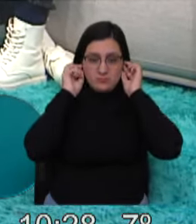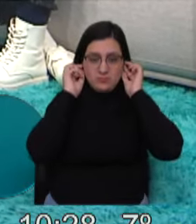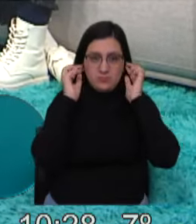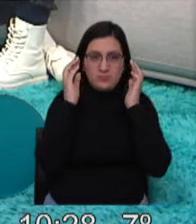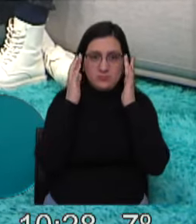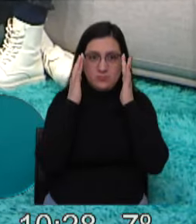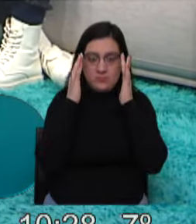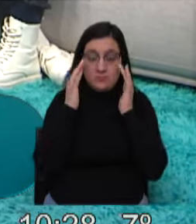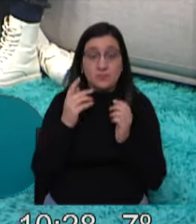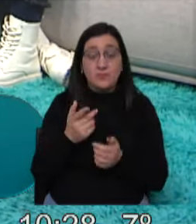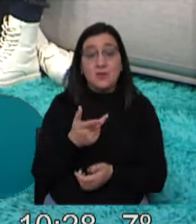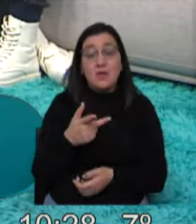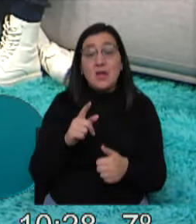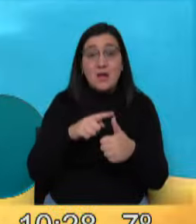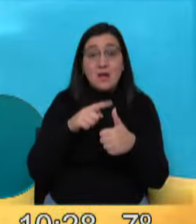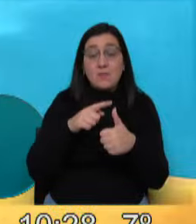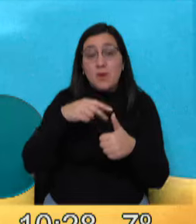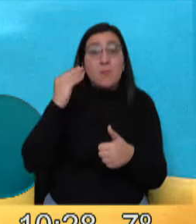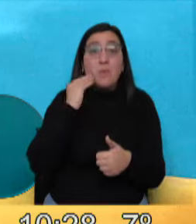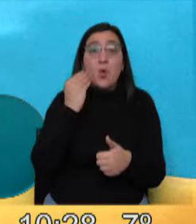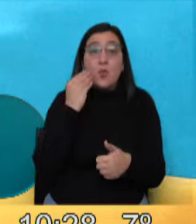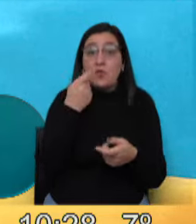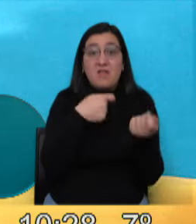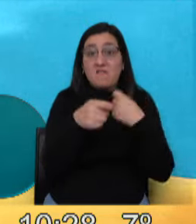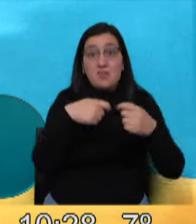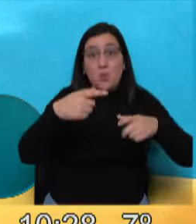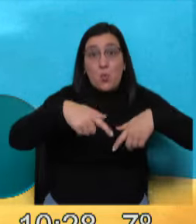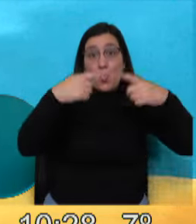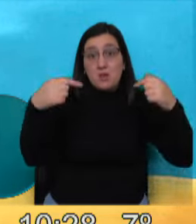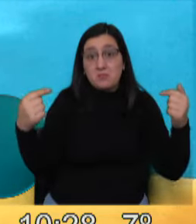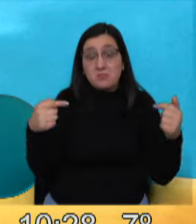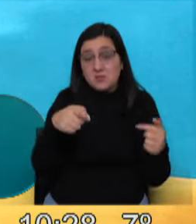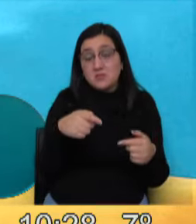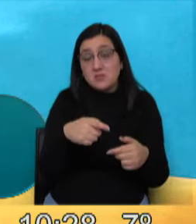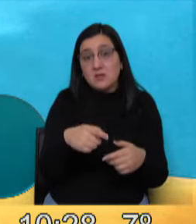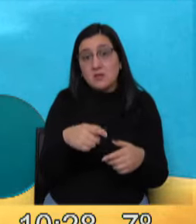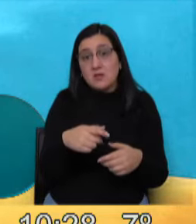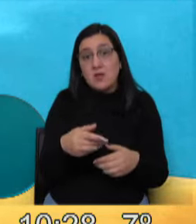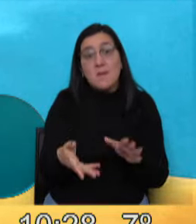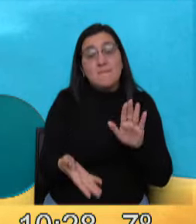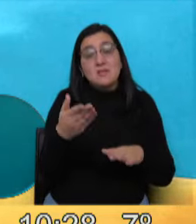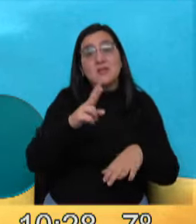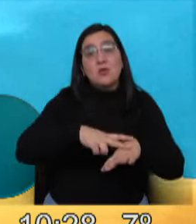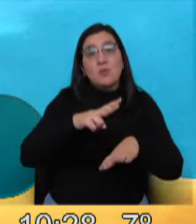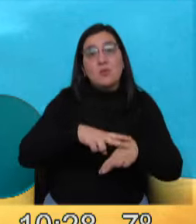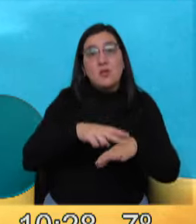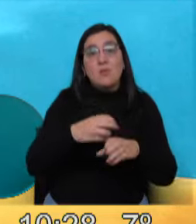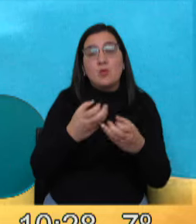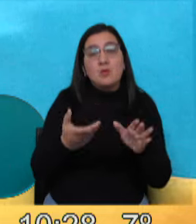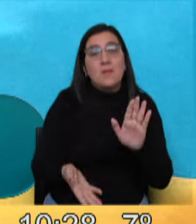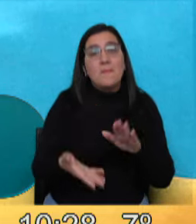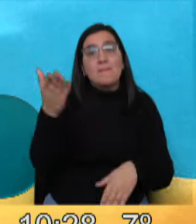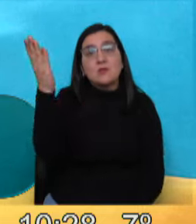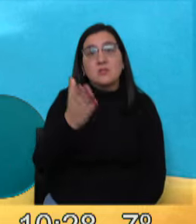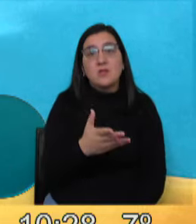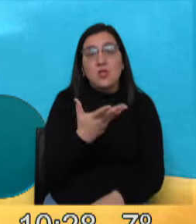Bien, el hidrolizado en común es el polvito que venden en todos lados. Y ese es el más utilizado y es el que más se recomienda porque es el que tiene mayor